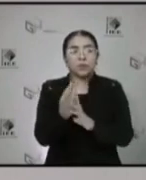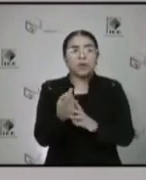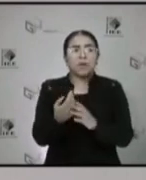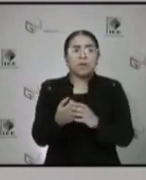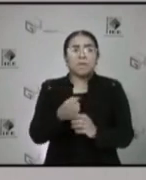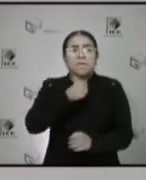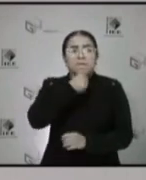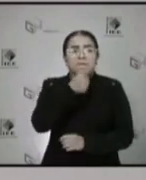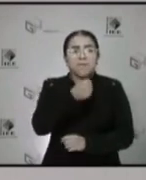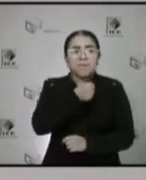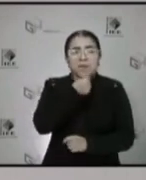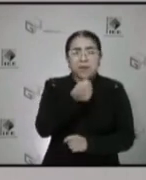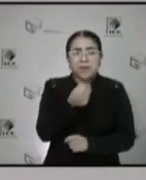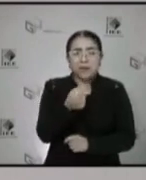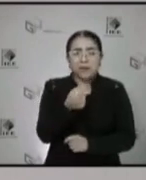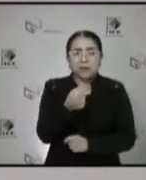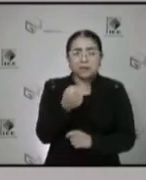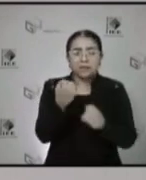viejos